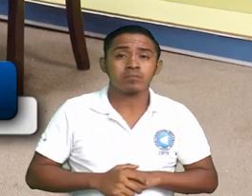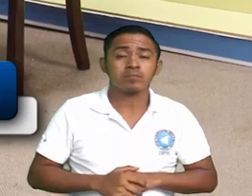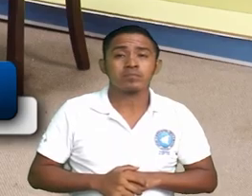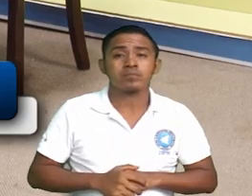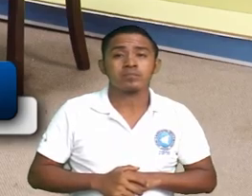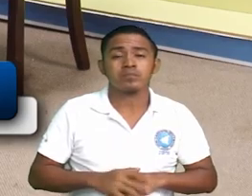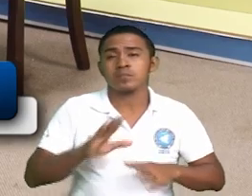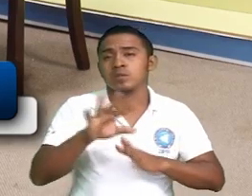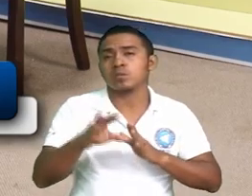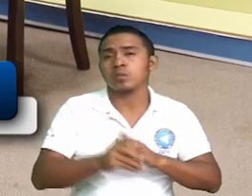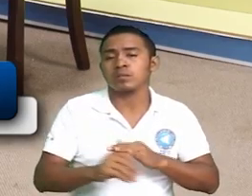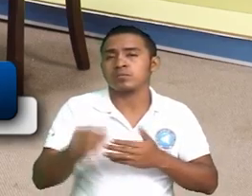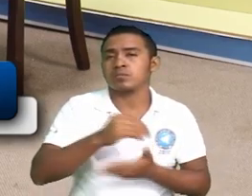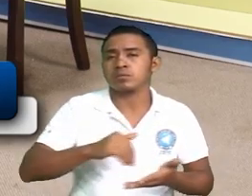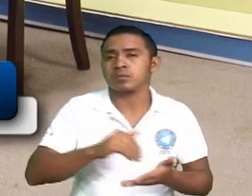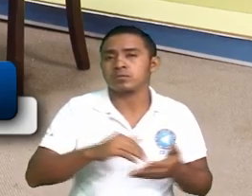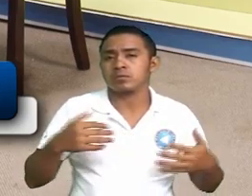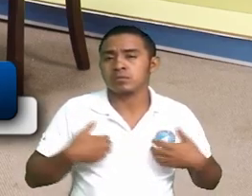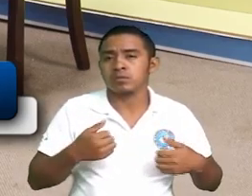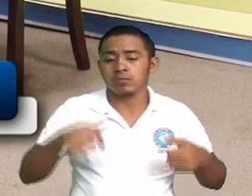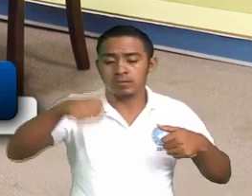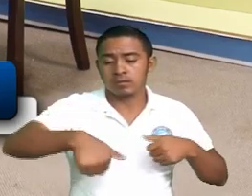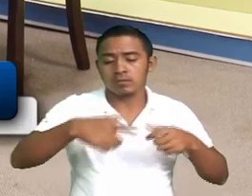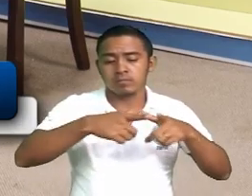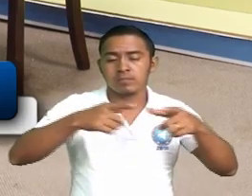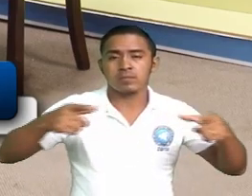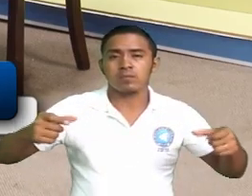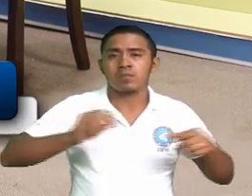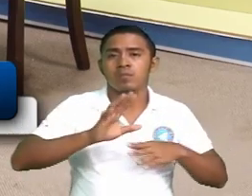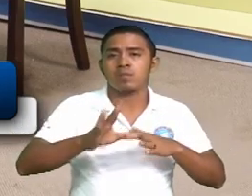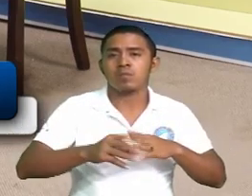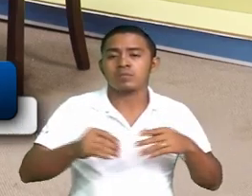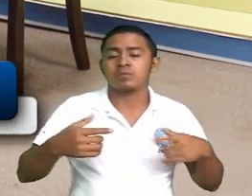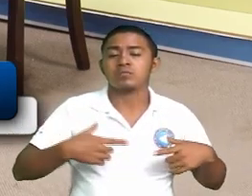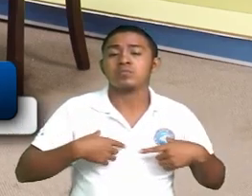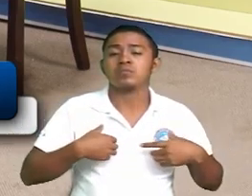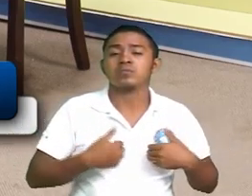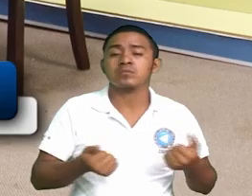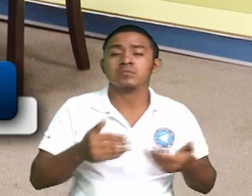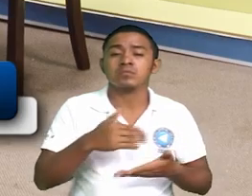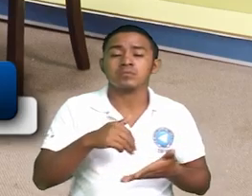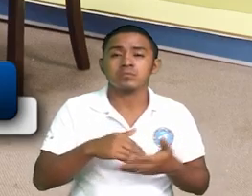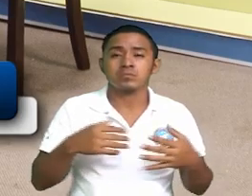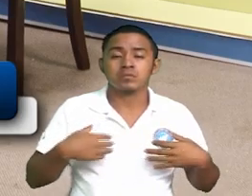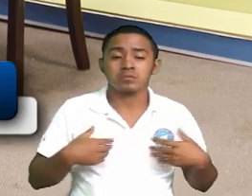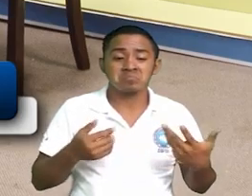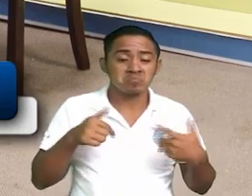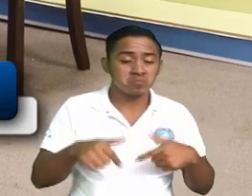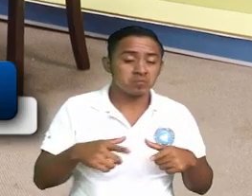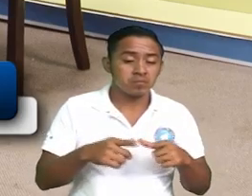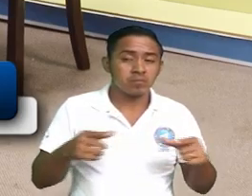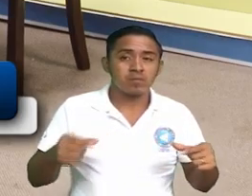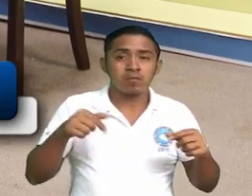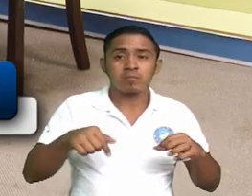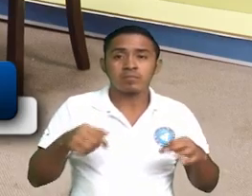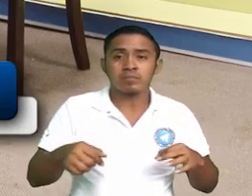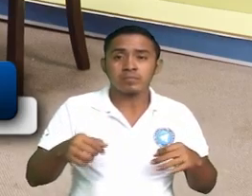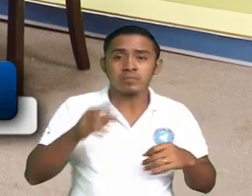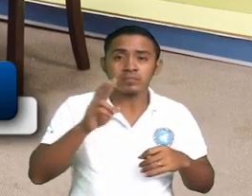¿Cuántos centros de salud están disponibles, por ejemplo, en Managua? ¿Cuántas unidades de salud están disponibles para garantizar que se cumplan